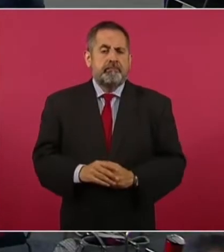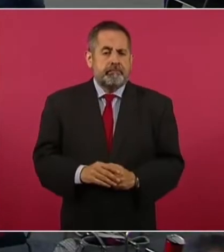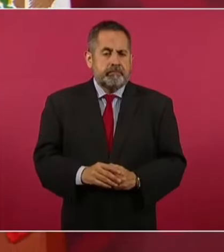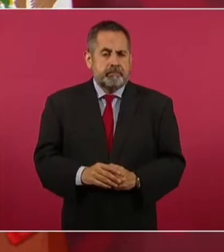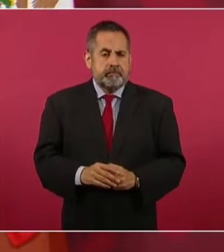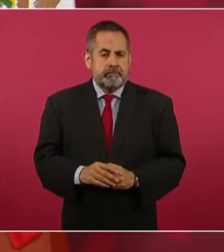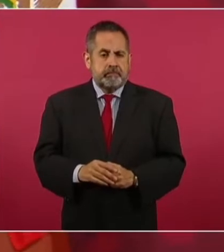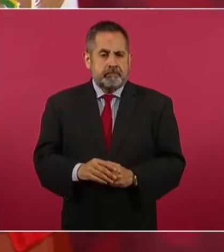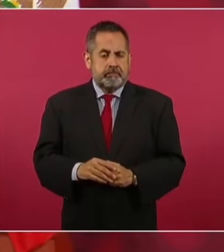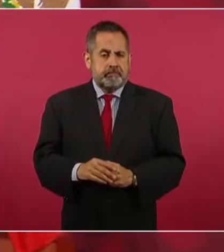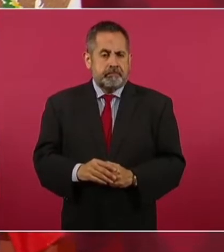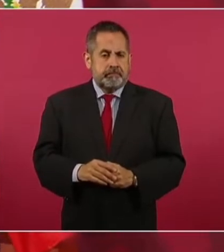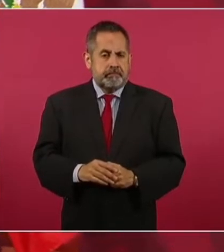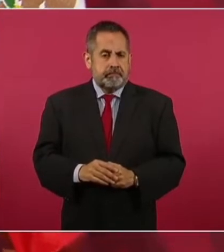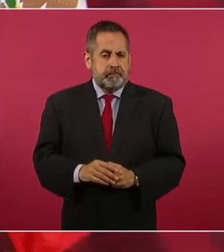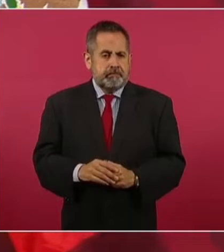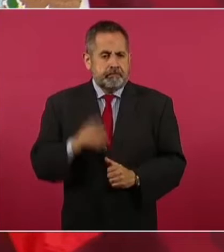grave asunto,